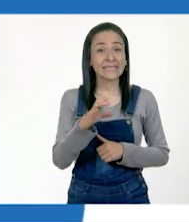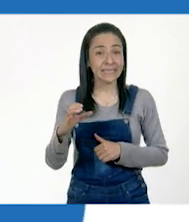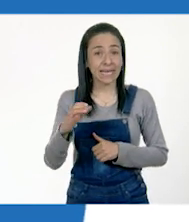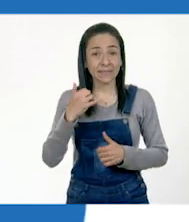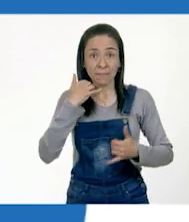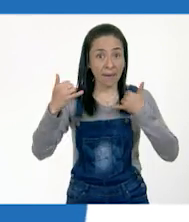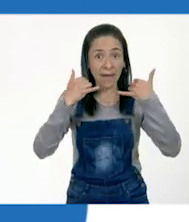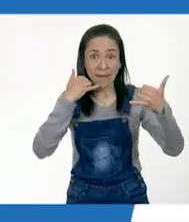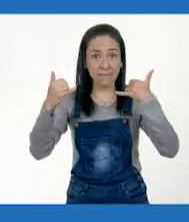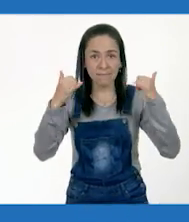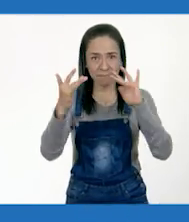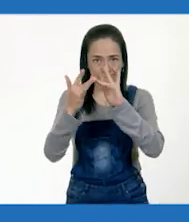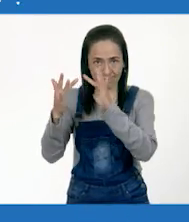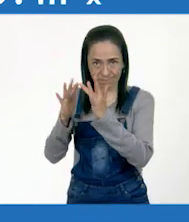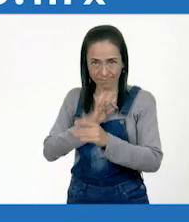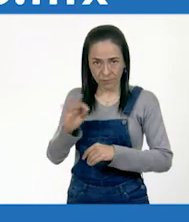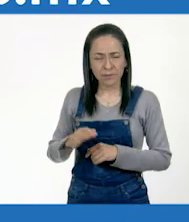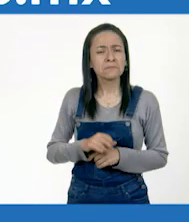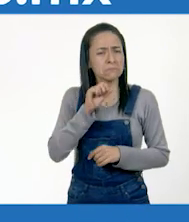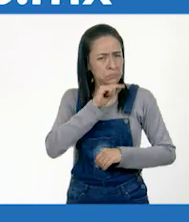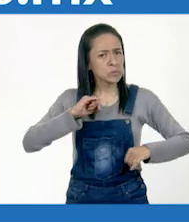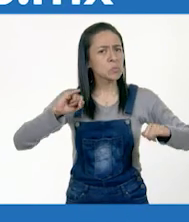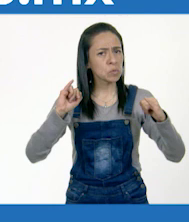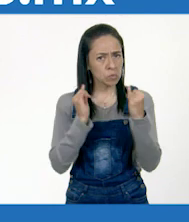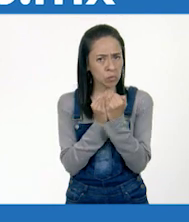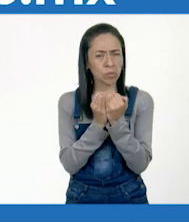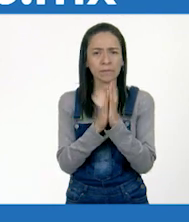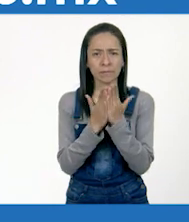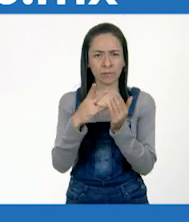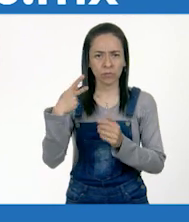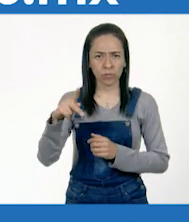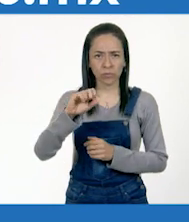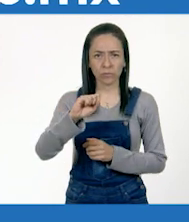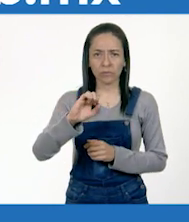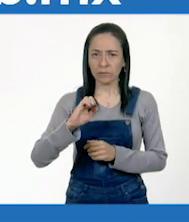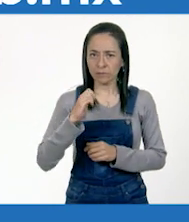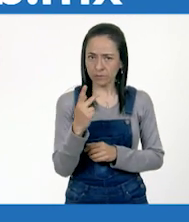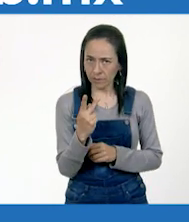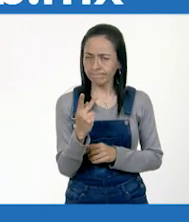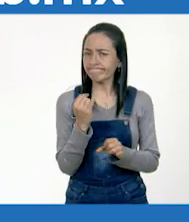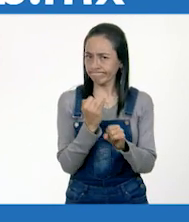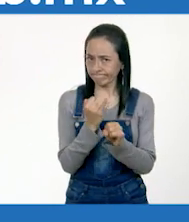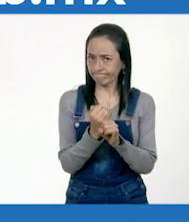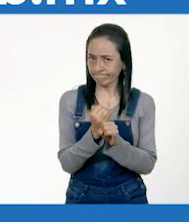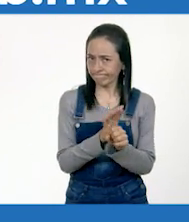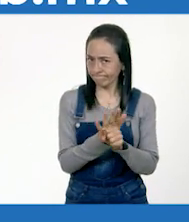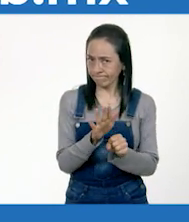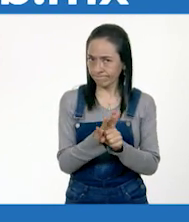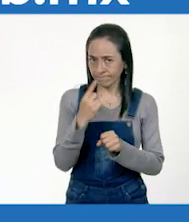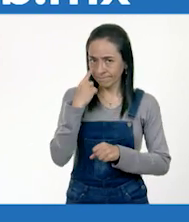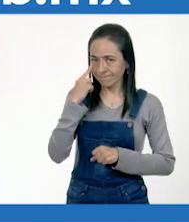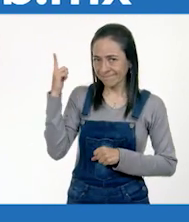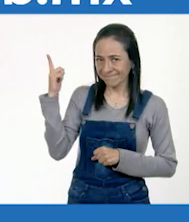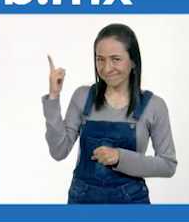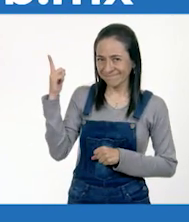líneas. También puedes encontrar los libros de texto en la página